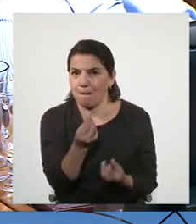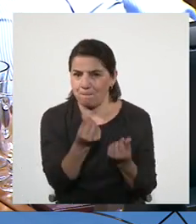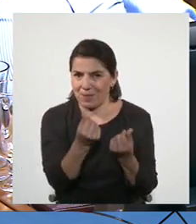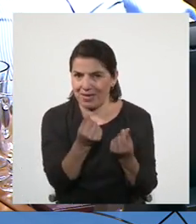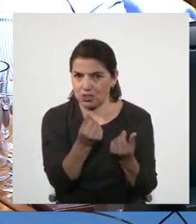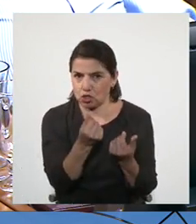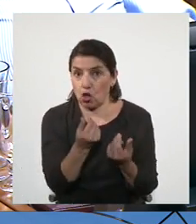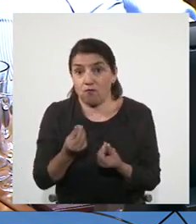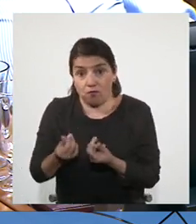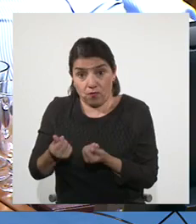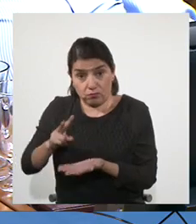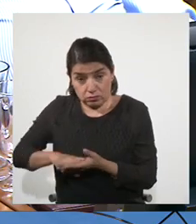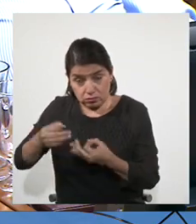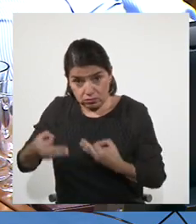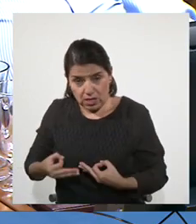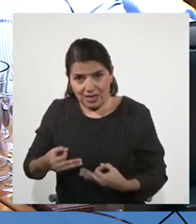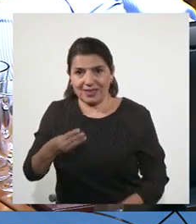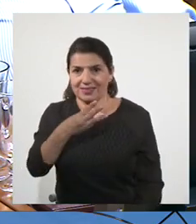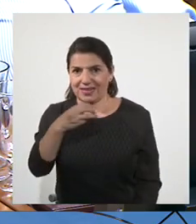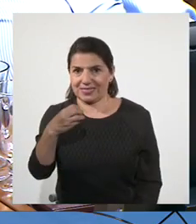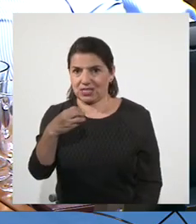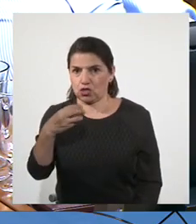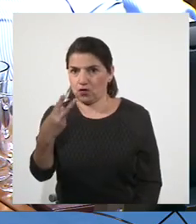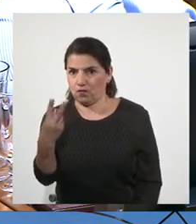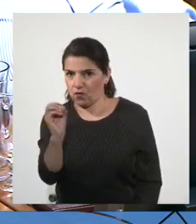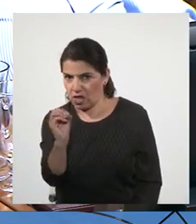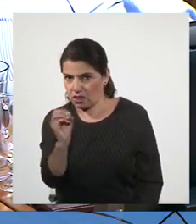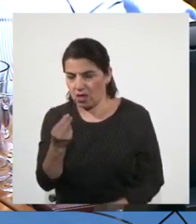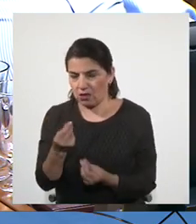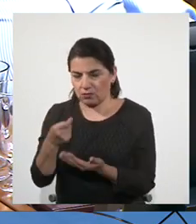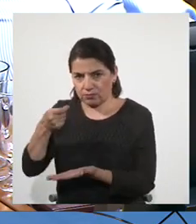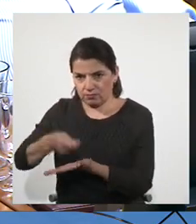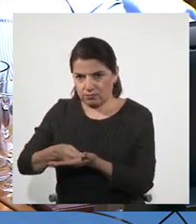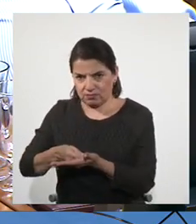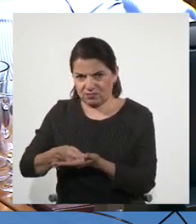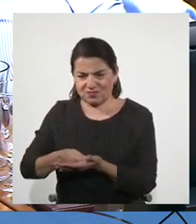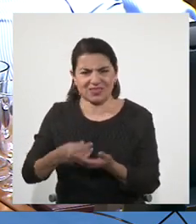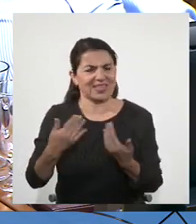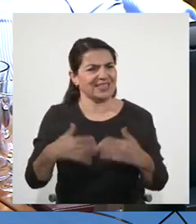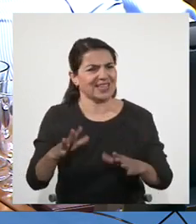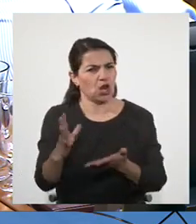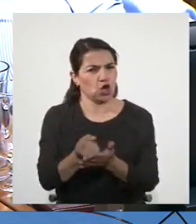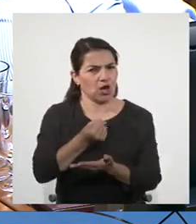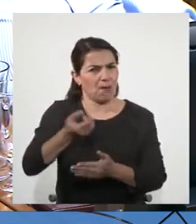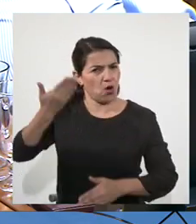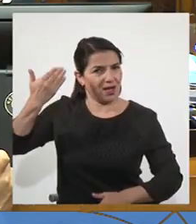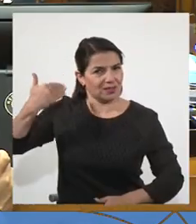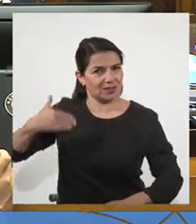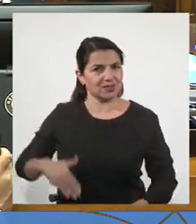cuesta el pasaje, están pagando 160 pesos, y eso lo logramos hace como tres.